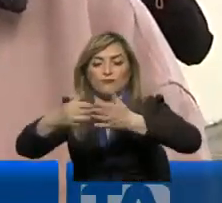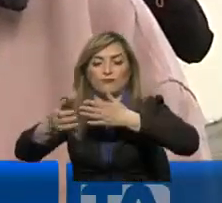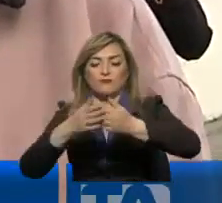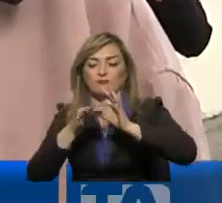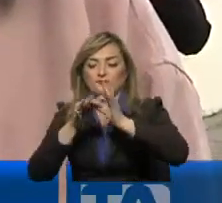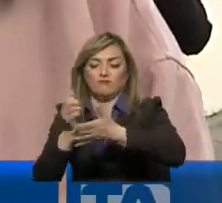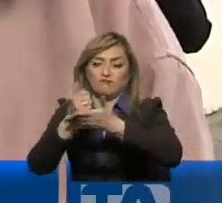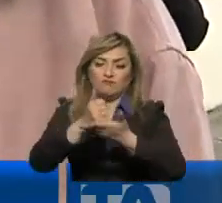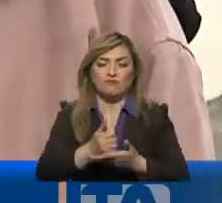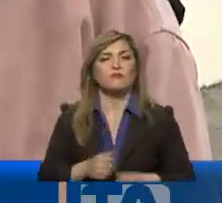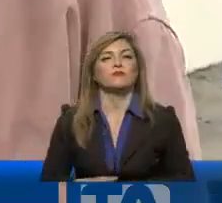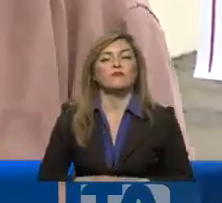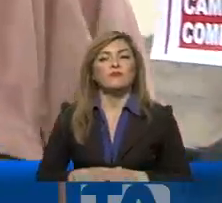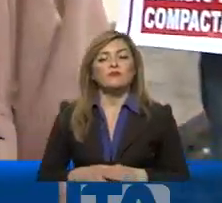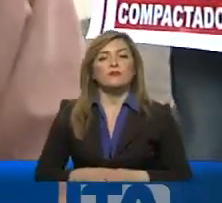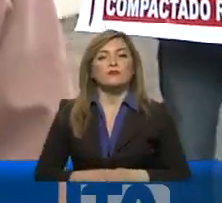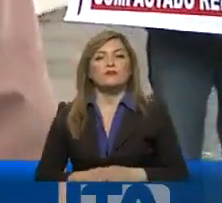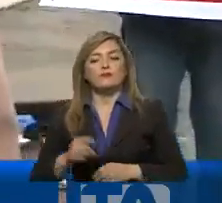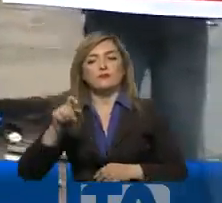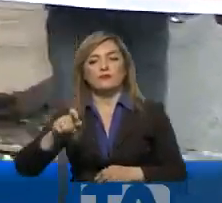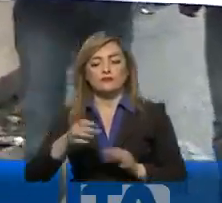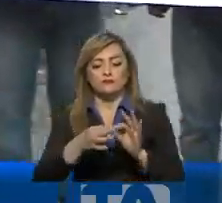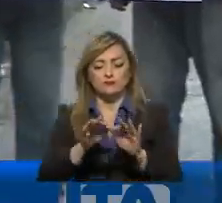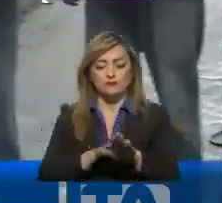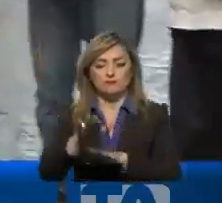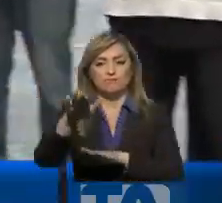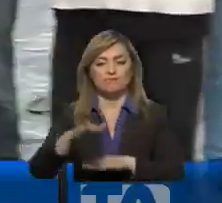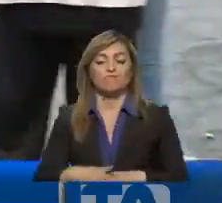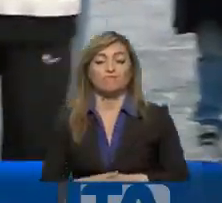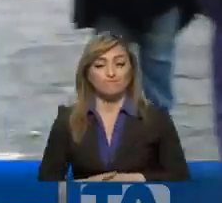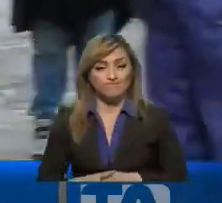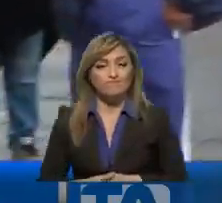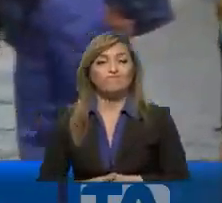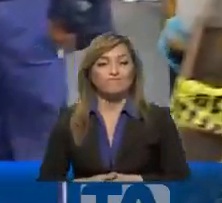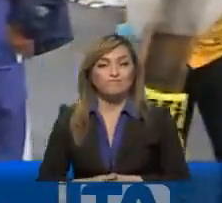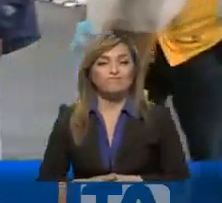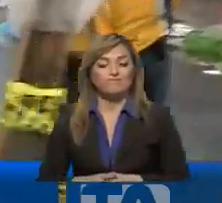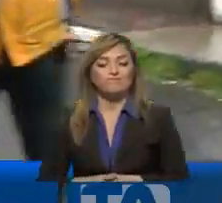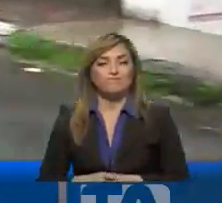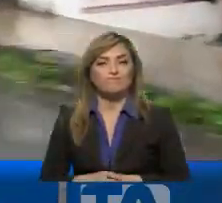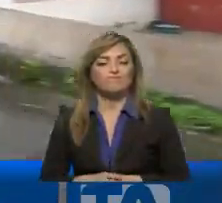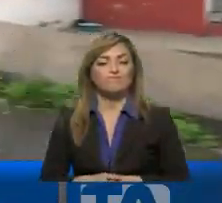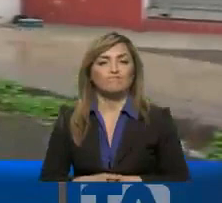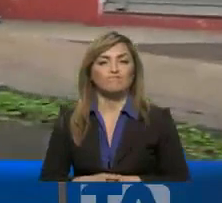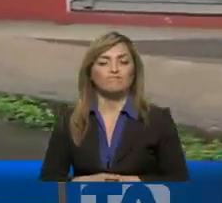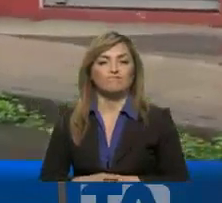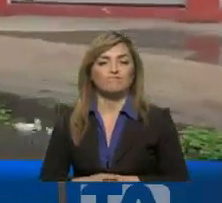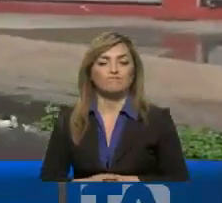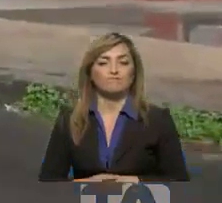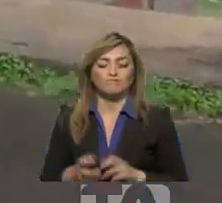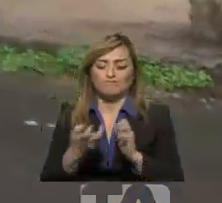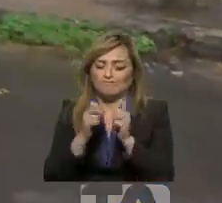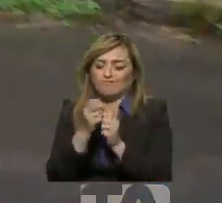están colaborando, pero nosotros necesitamos la repavimentación de la calle Pululagua, porque tenemos